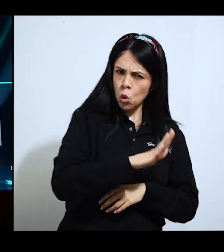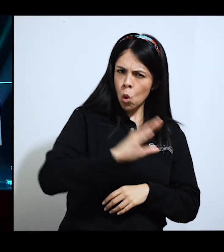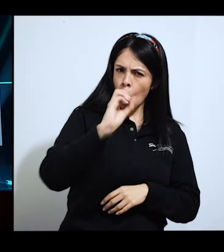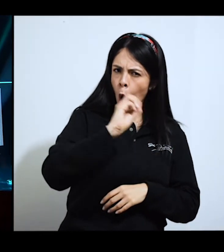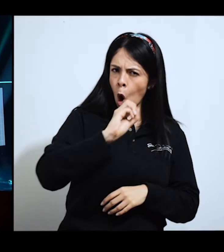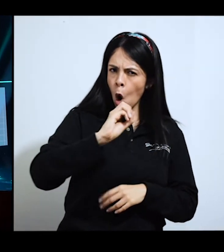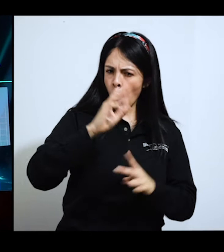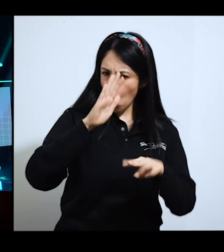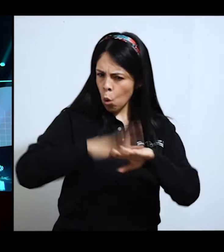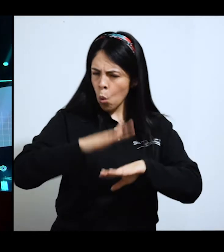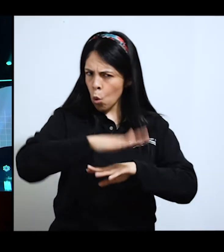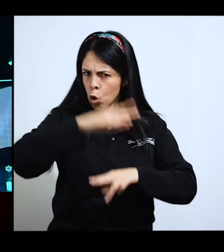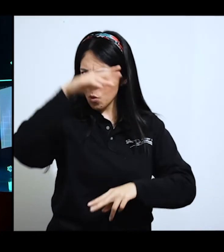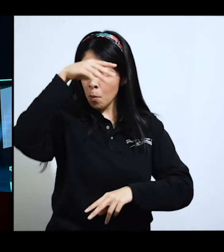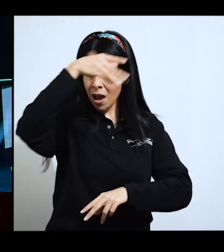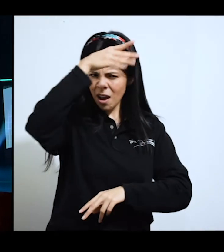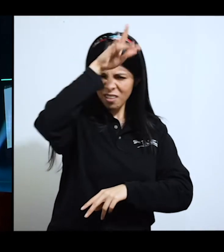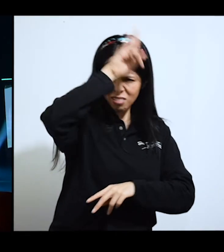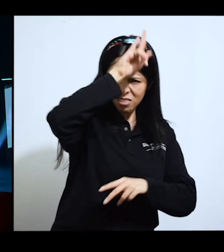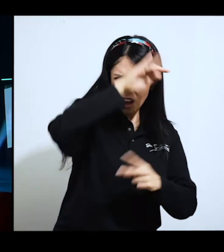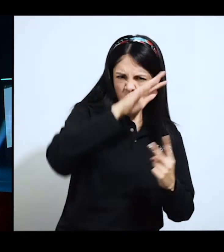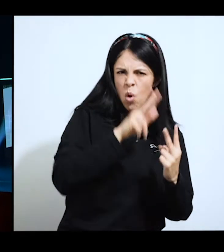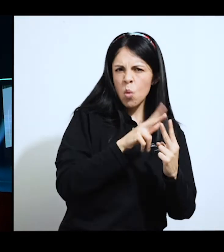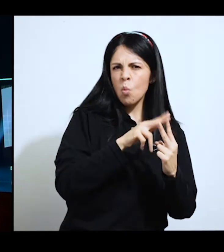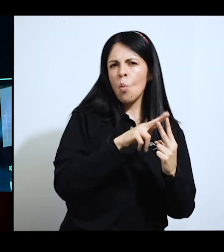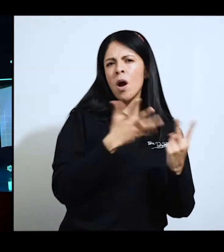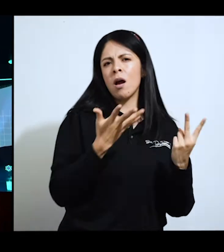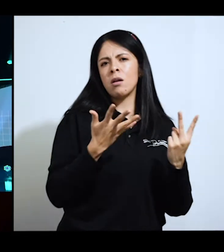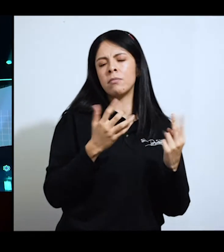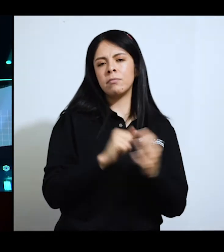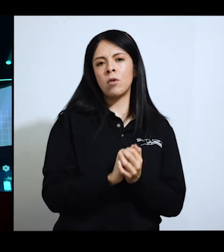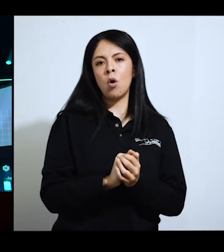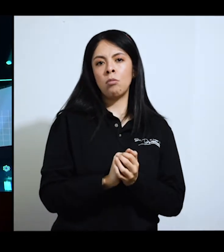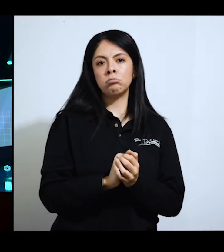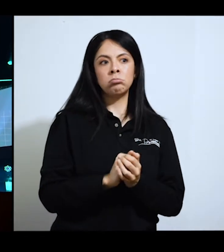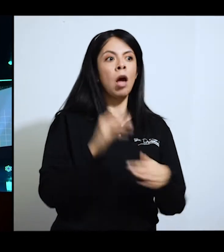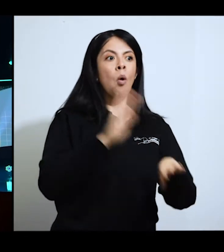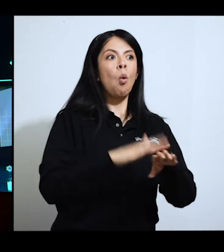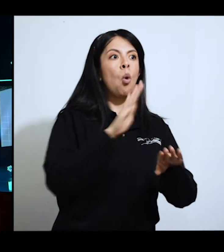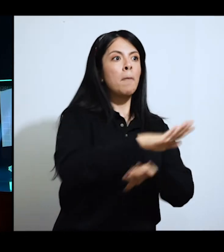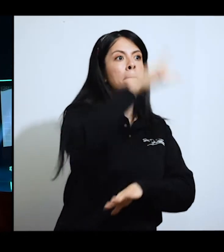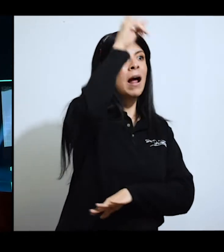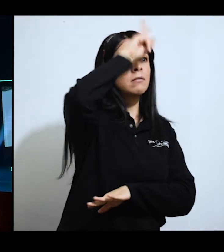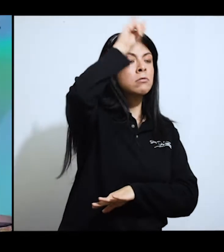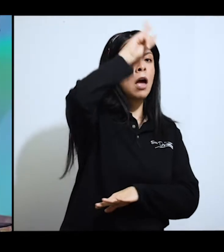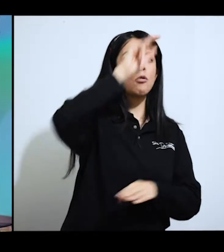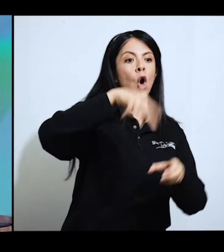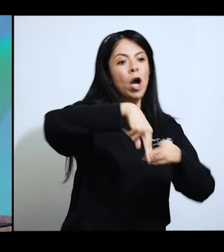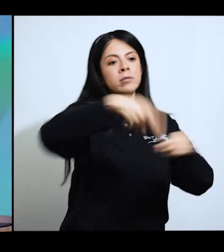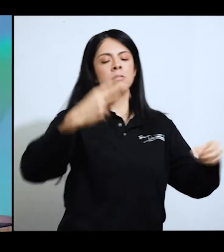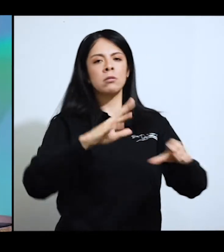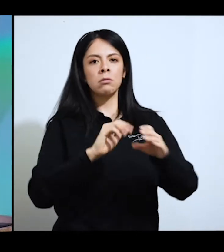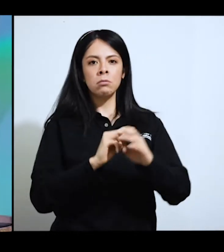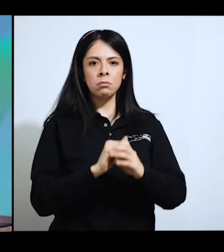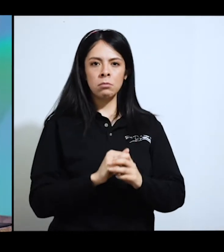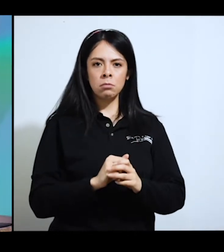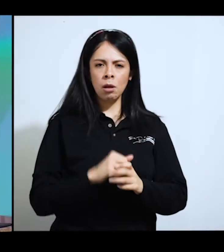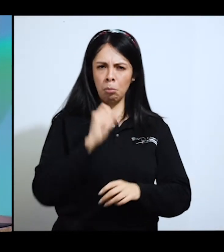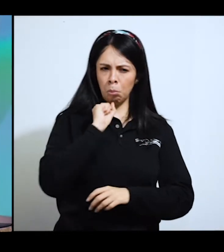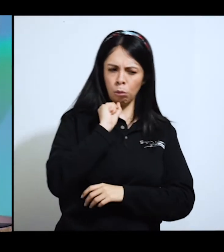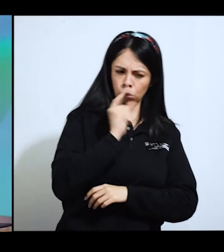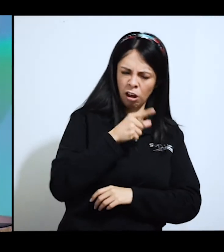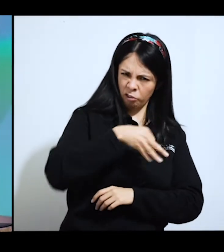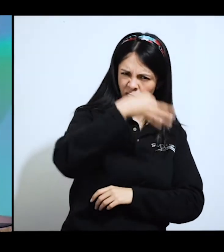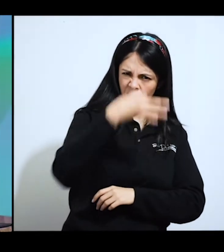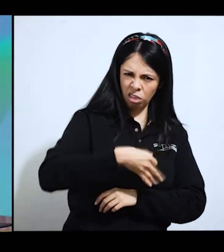fueron sus decisiones o los pensamientos en su mente? ¿O es que el diablo hizo que me echaran del